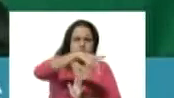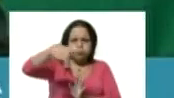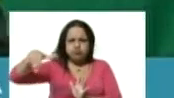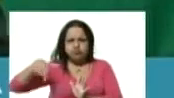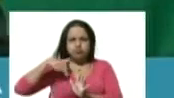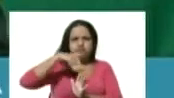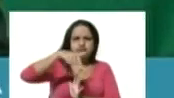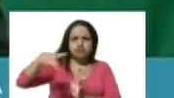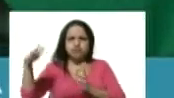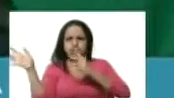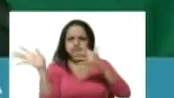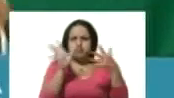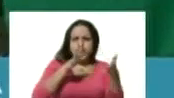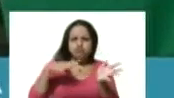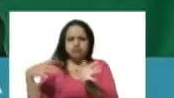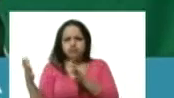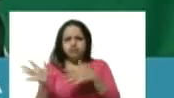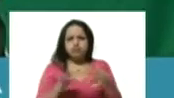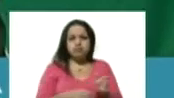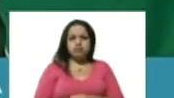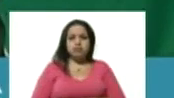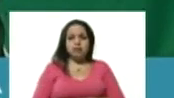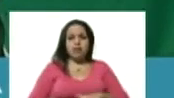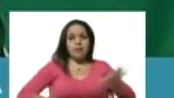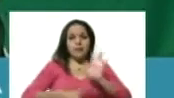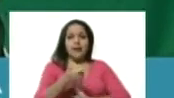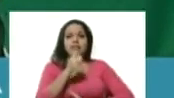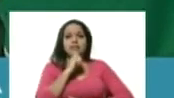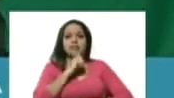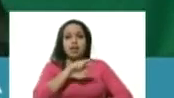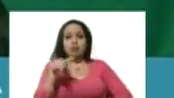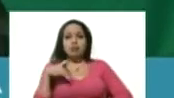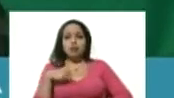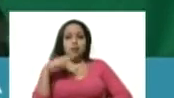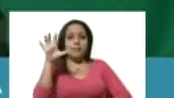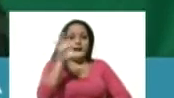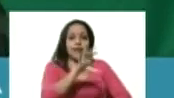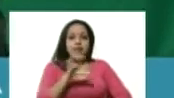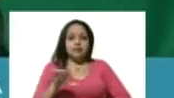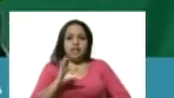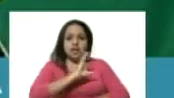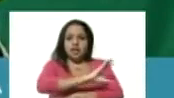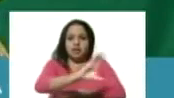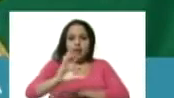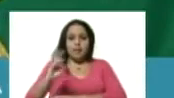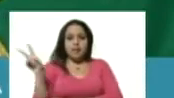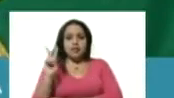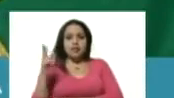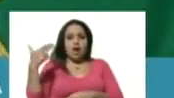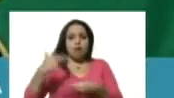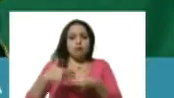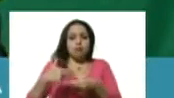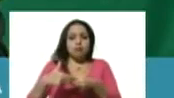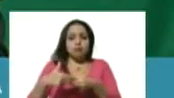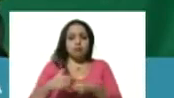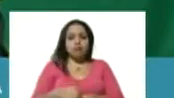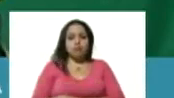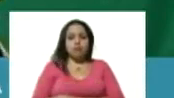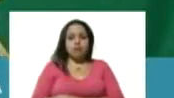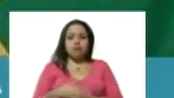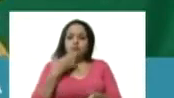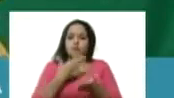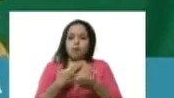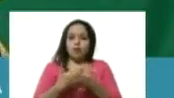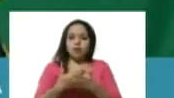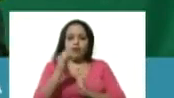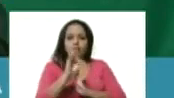menor magnitud en nuestros estados hermanos del Caribe. Bueno, allí Venezuela propone un fondo humanitario que se maneje a través